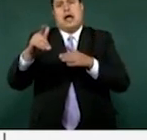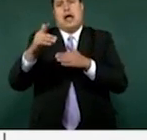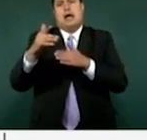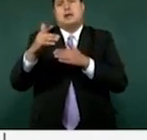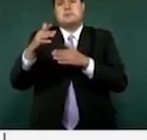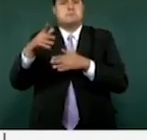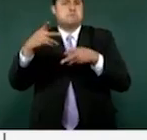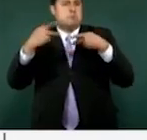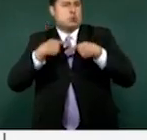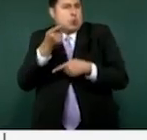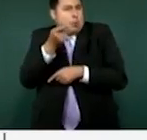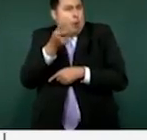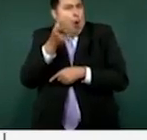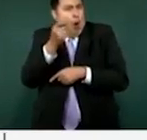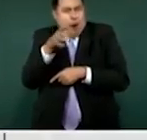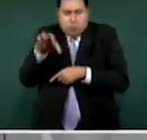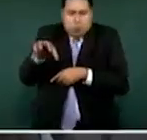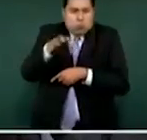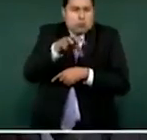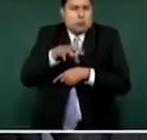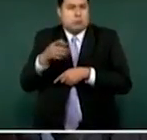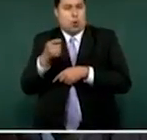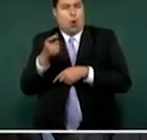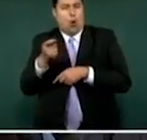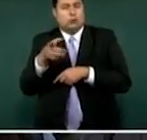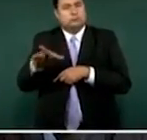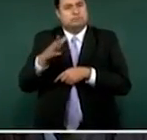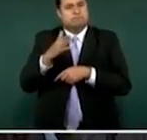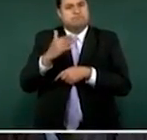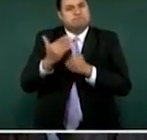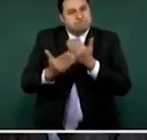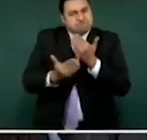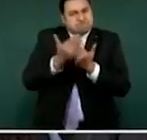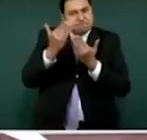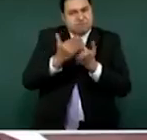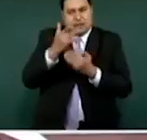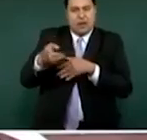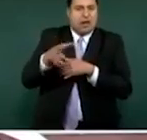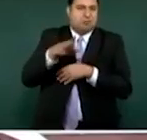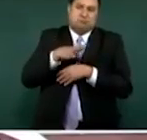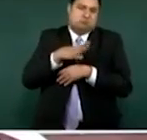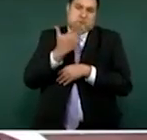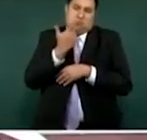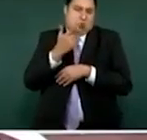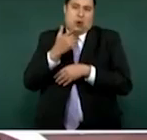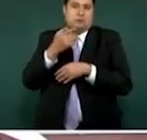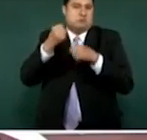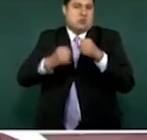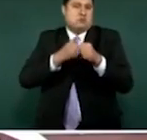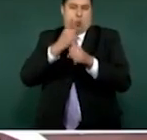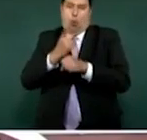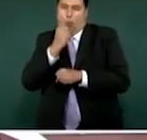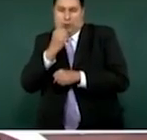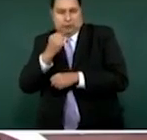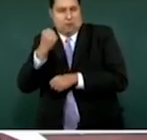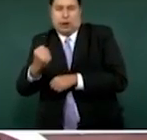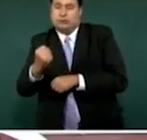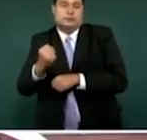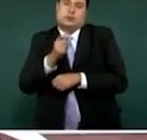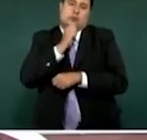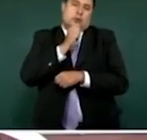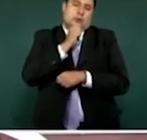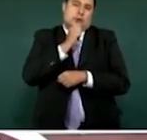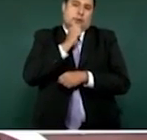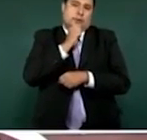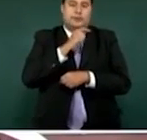densidad poblacional y, desde luego, hay una escasa fuerza de seguridad pública. Con respecto a lo que se